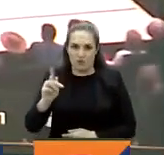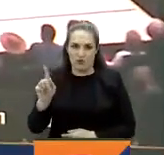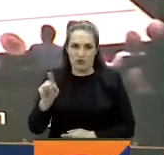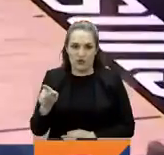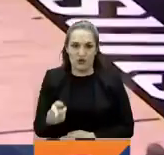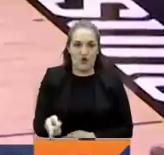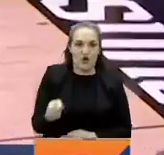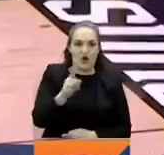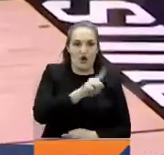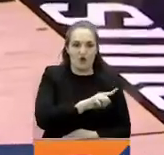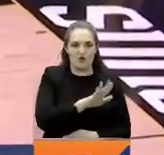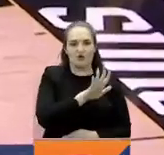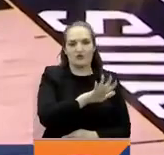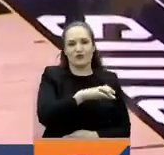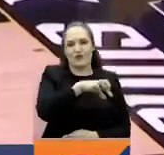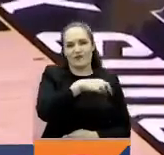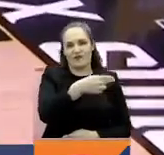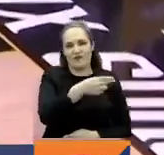victoria fue para los Suns